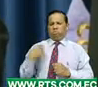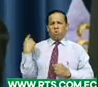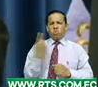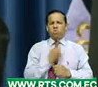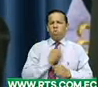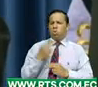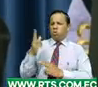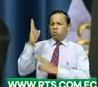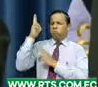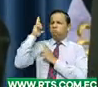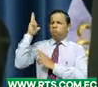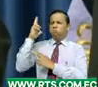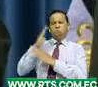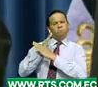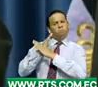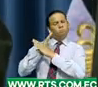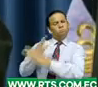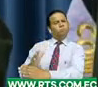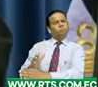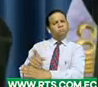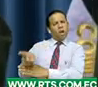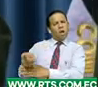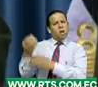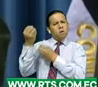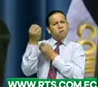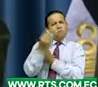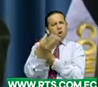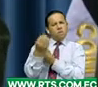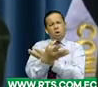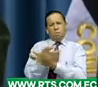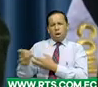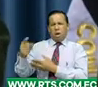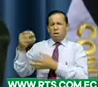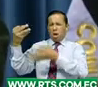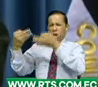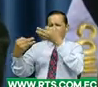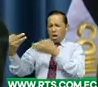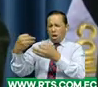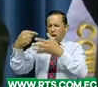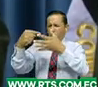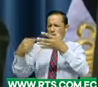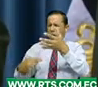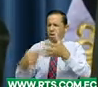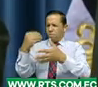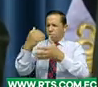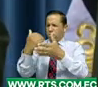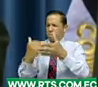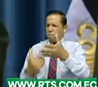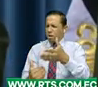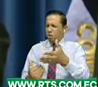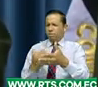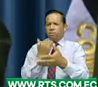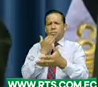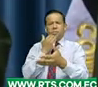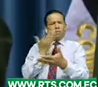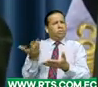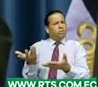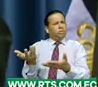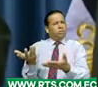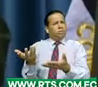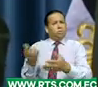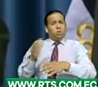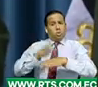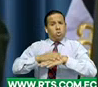rechazan categóricamente los razonamientos expuestos en referido informe